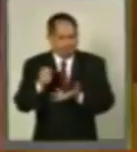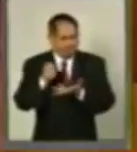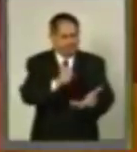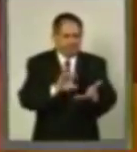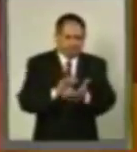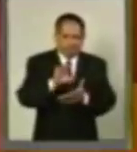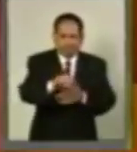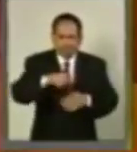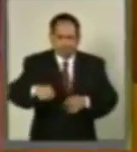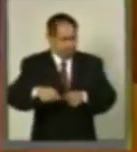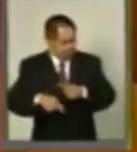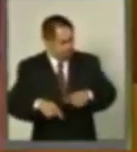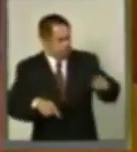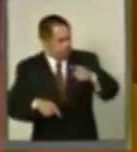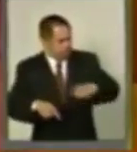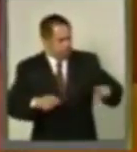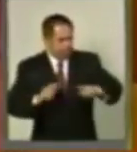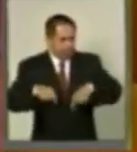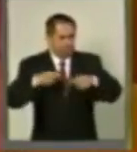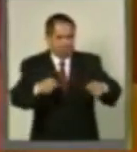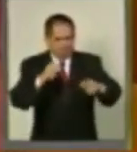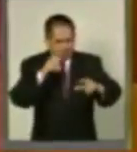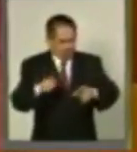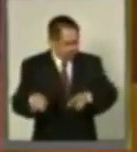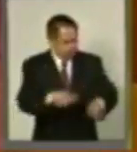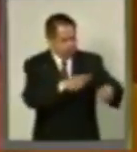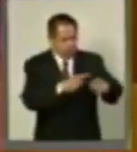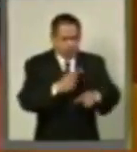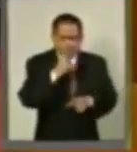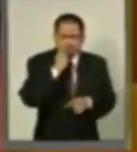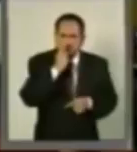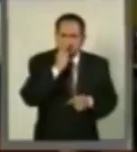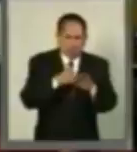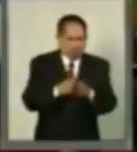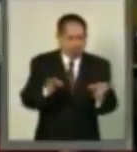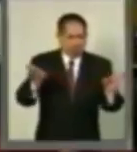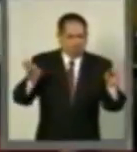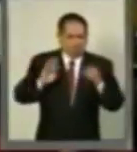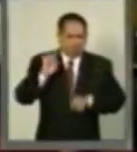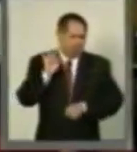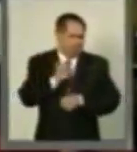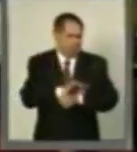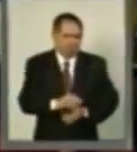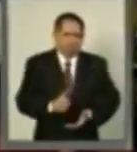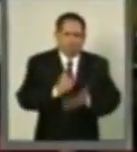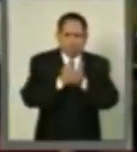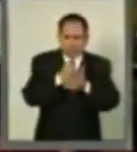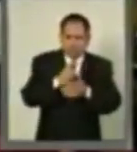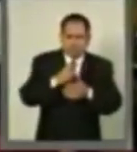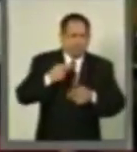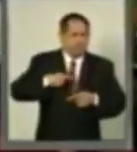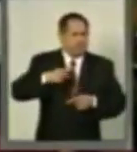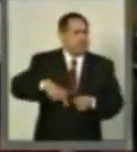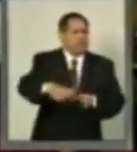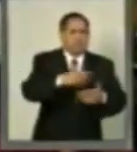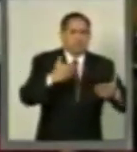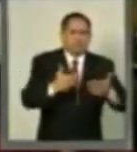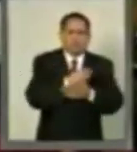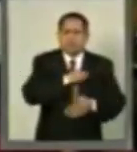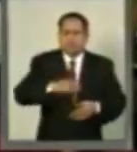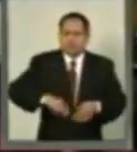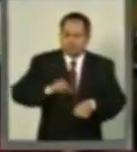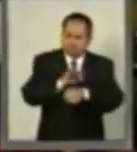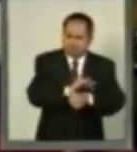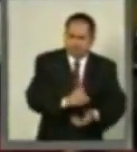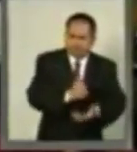de dotarles de capacidades para que pueda entonces ampliarse el espectro de protección a los ciudadanos